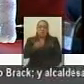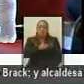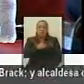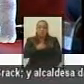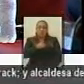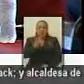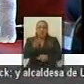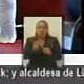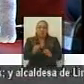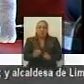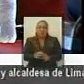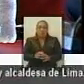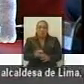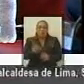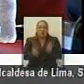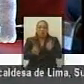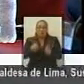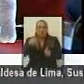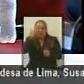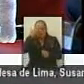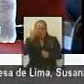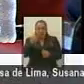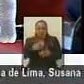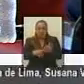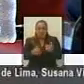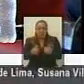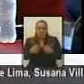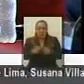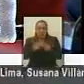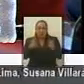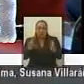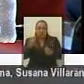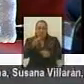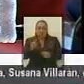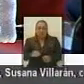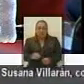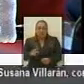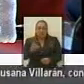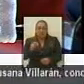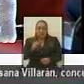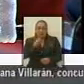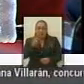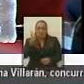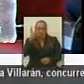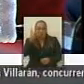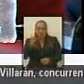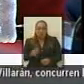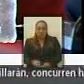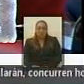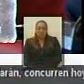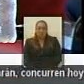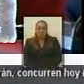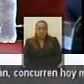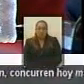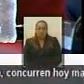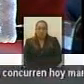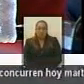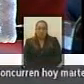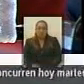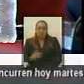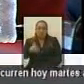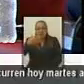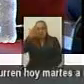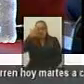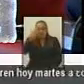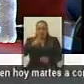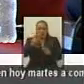Economía y Finanzas, aunque sé que tengo un gran porcentaje de no ser escuchada, aunque sé que tengo